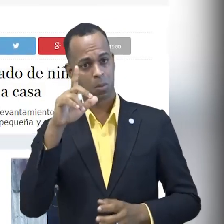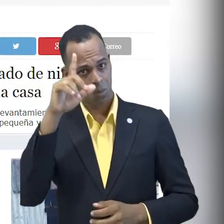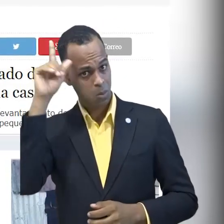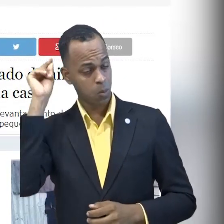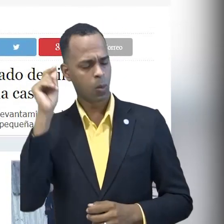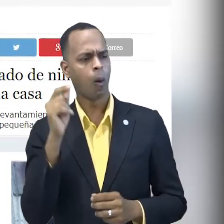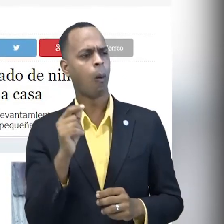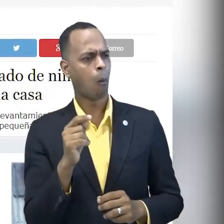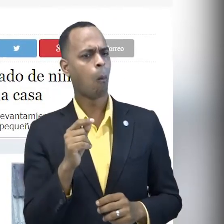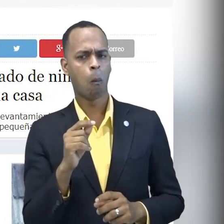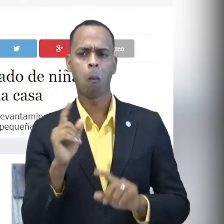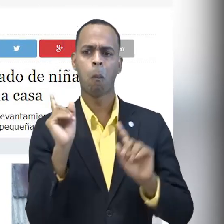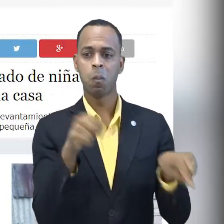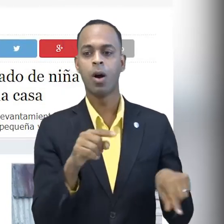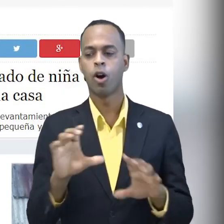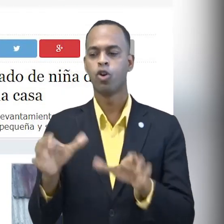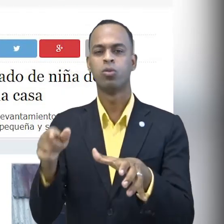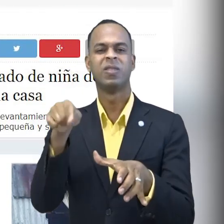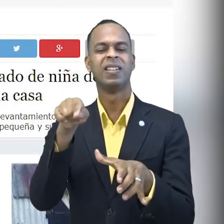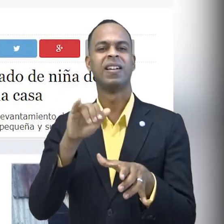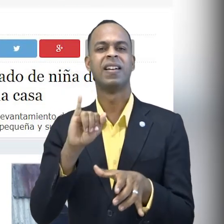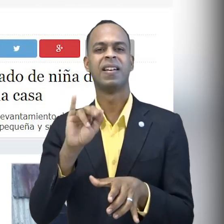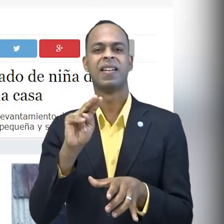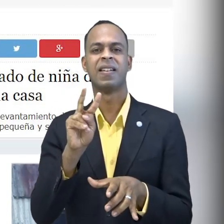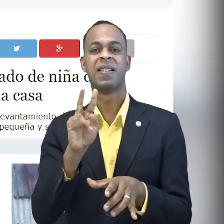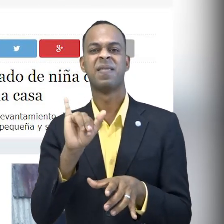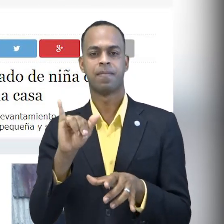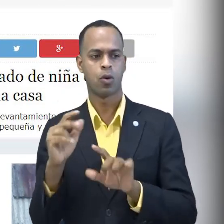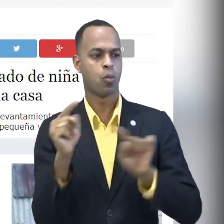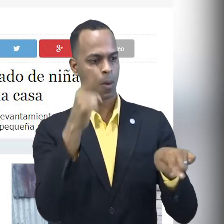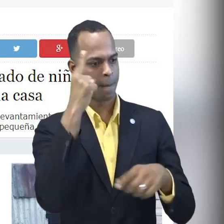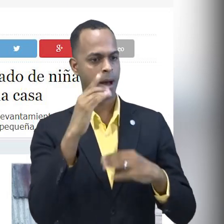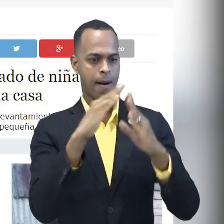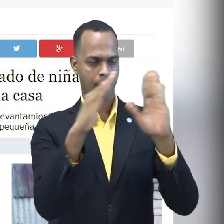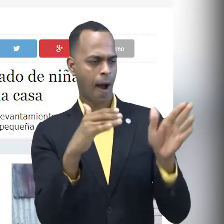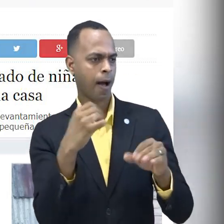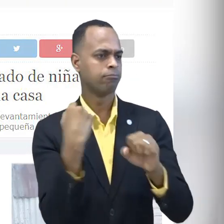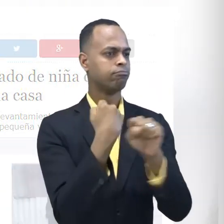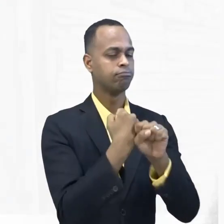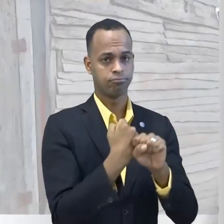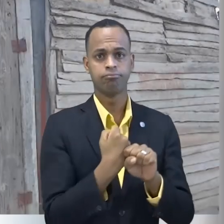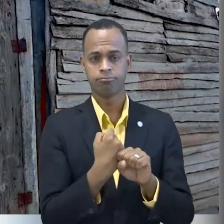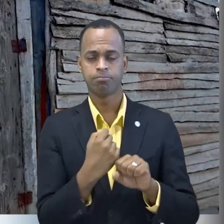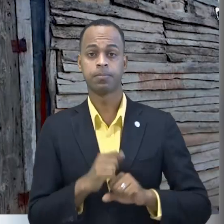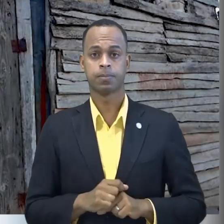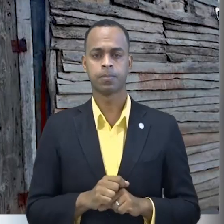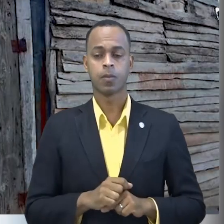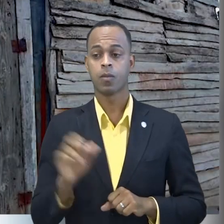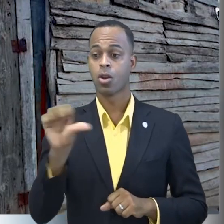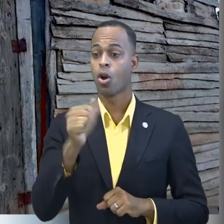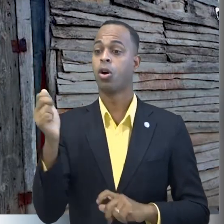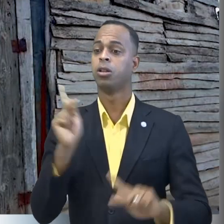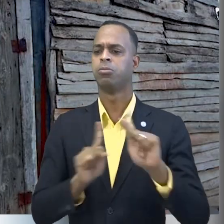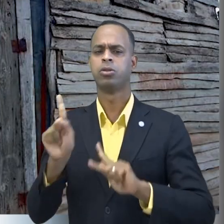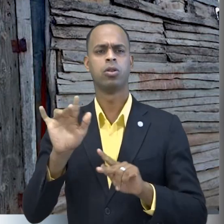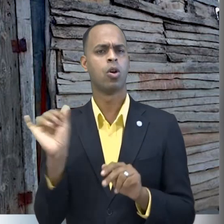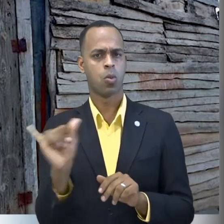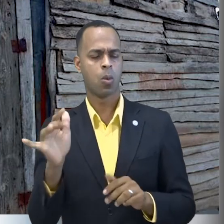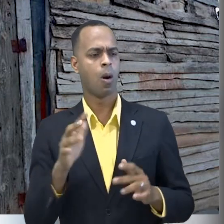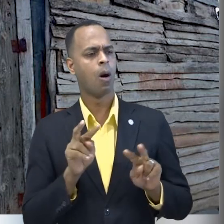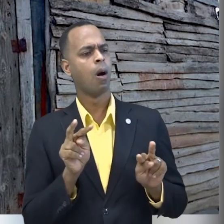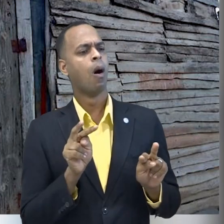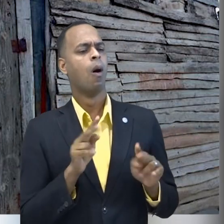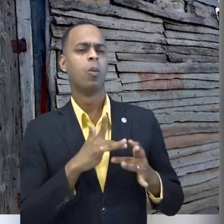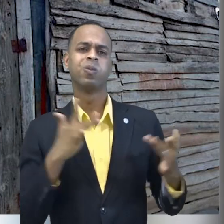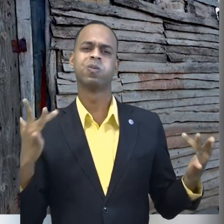visitó el equipo de acción rápida del Instituto Nacional de la Vivienda INVI para proceder a construir la casa. Otras personas